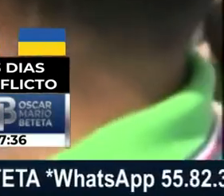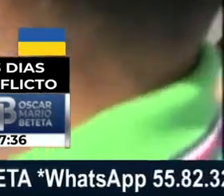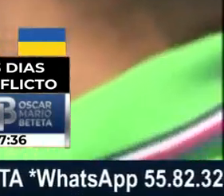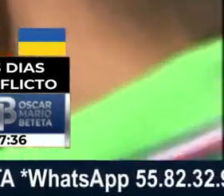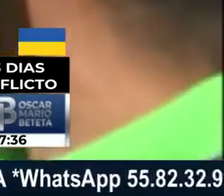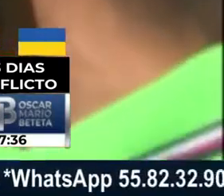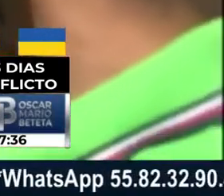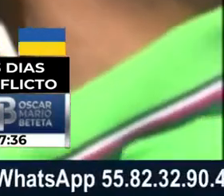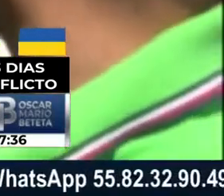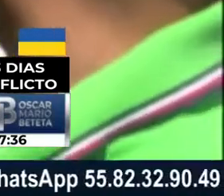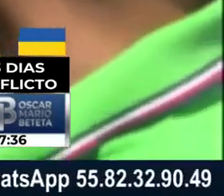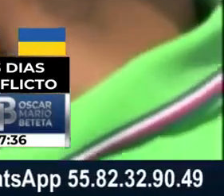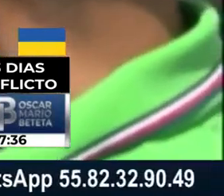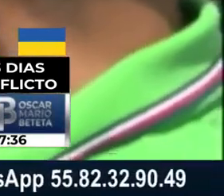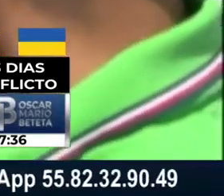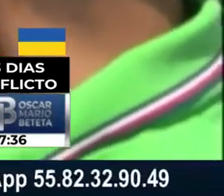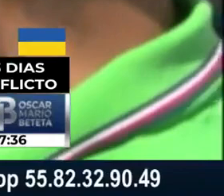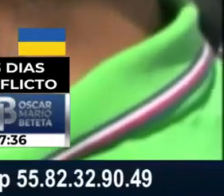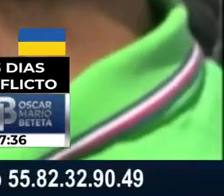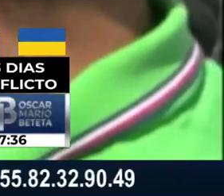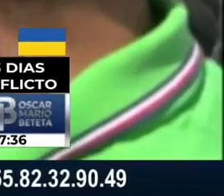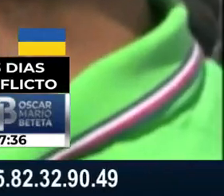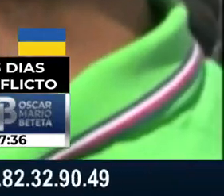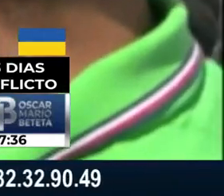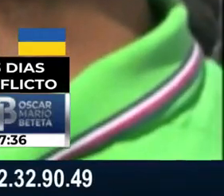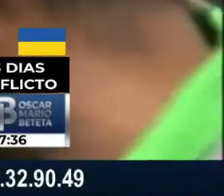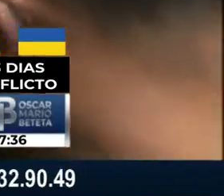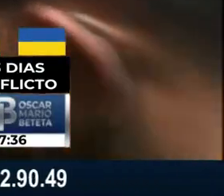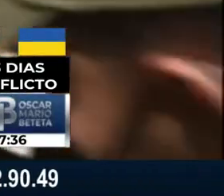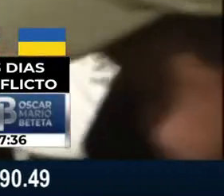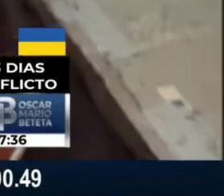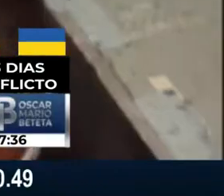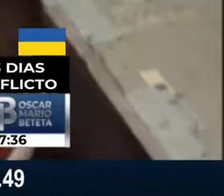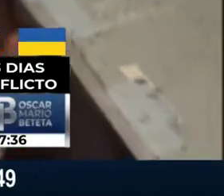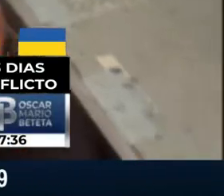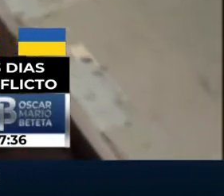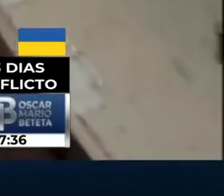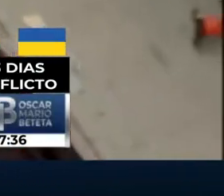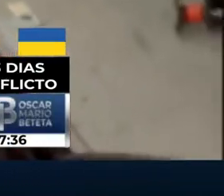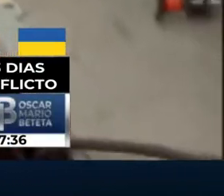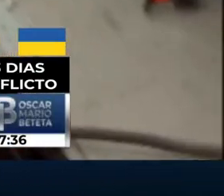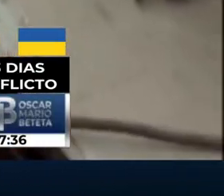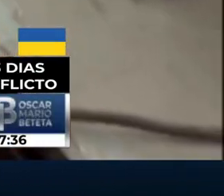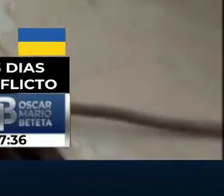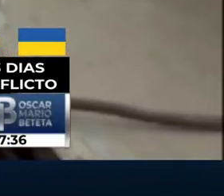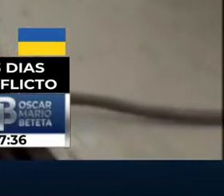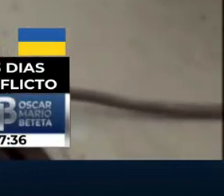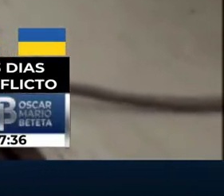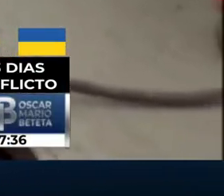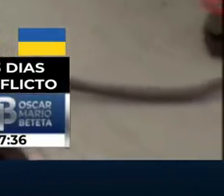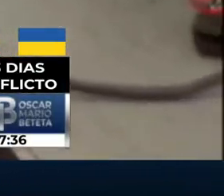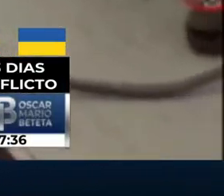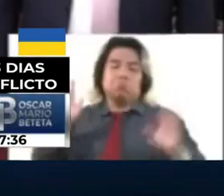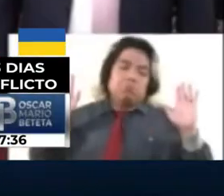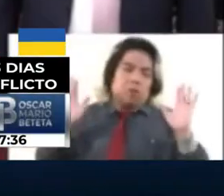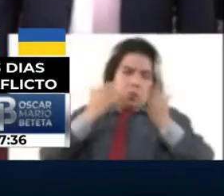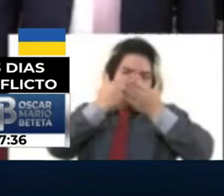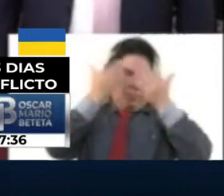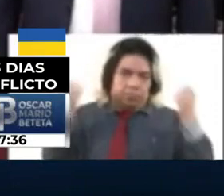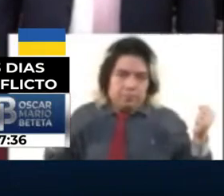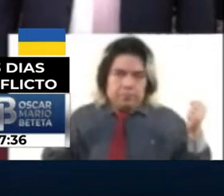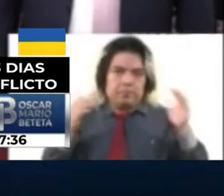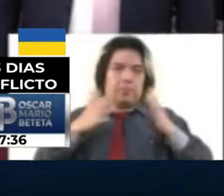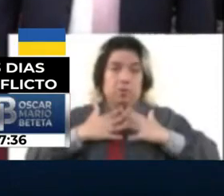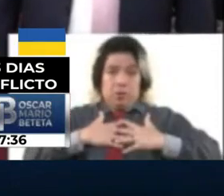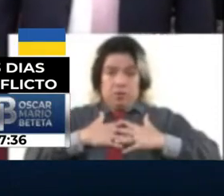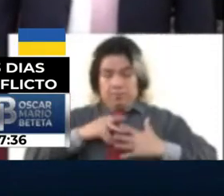analice nuevamente si existieron actos anticipados de campaña, tanto de ella como del secretario de Relaciones Exteriores, Marcelo Ebrard. Desde